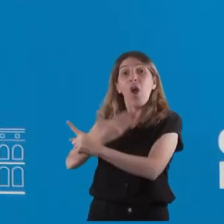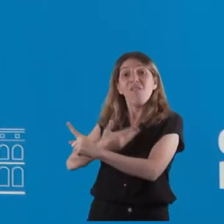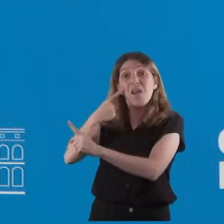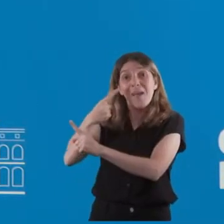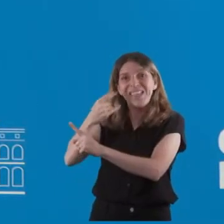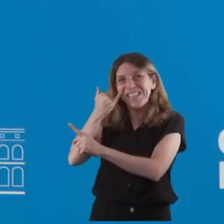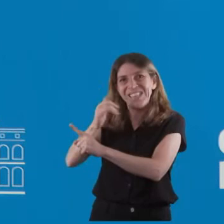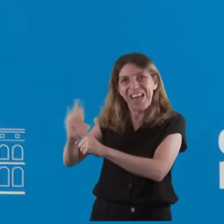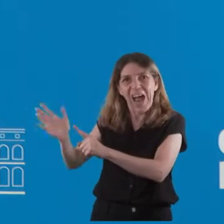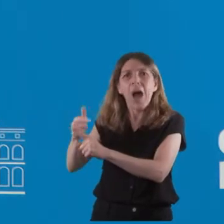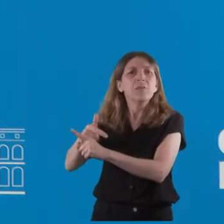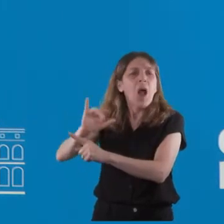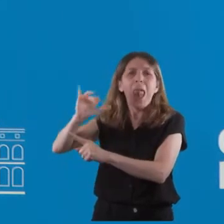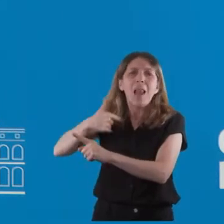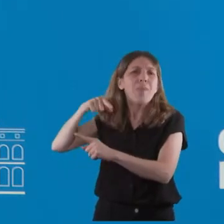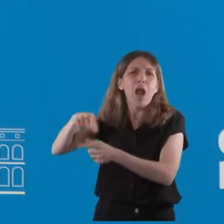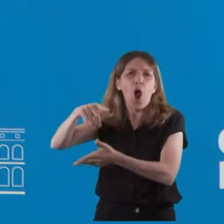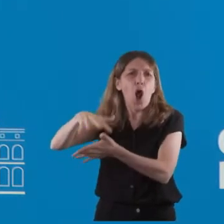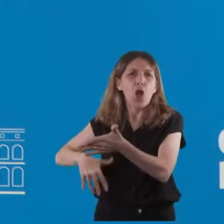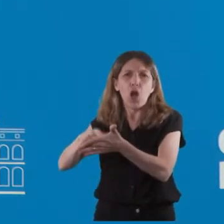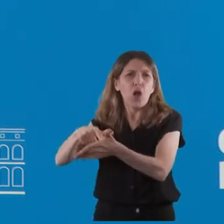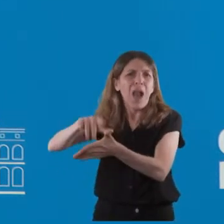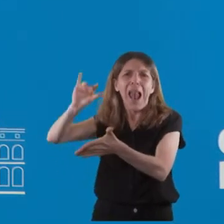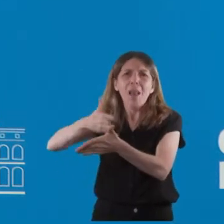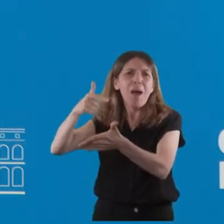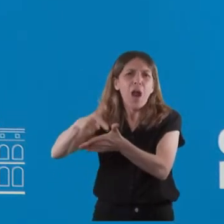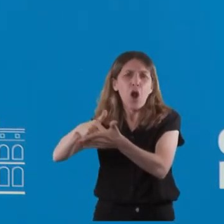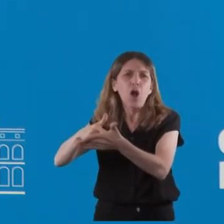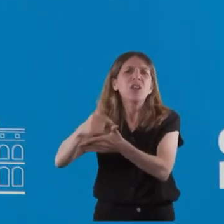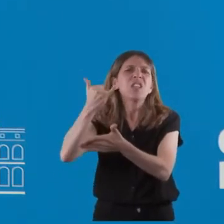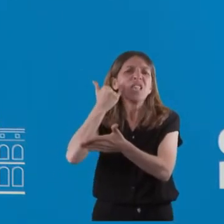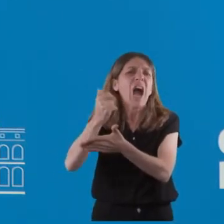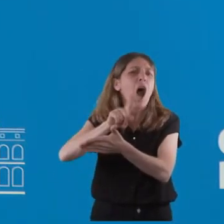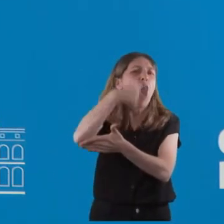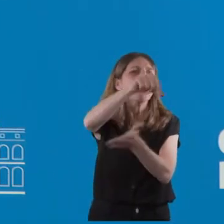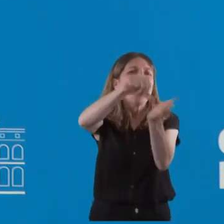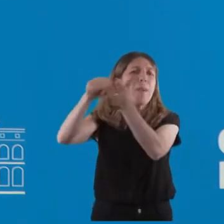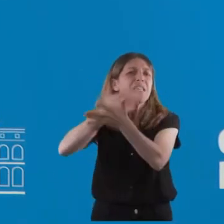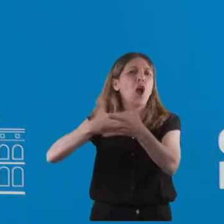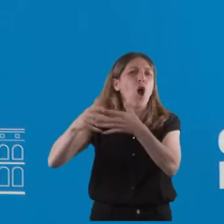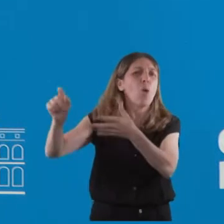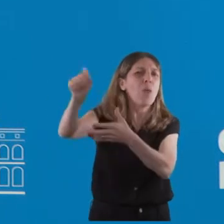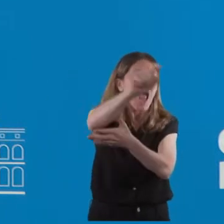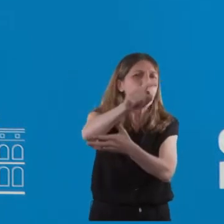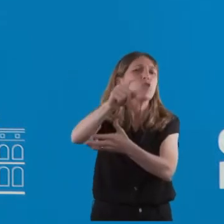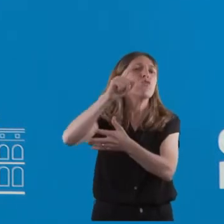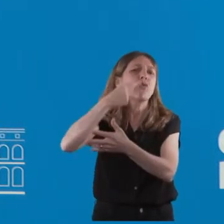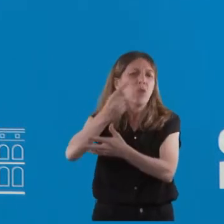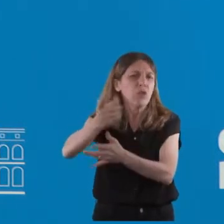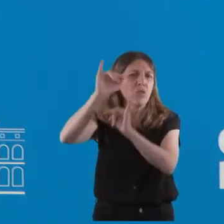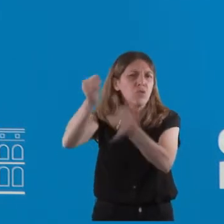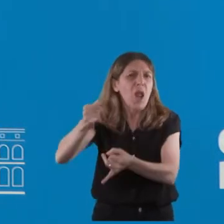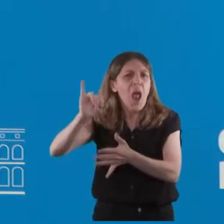es el mejor acuerdo posible lo reconocen los gobiernos internacionales lo reconocen aún quienes están en